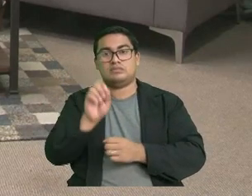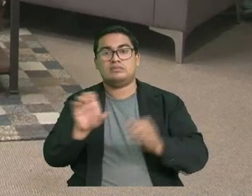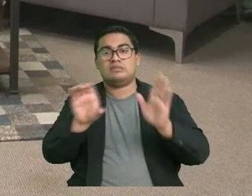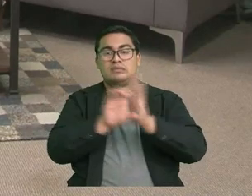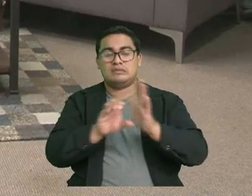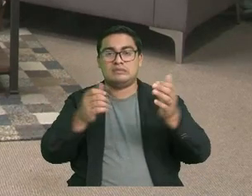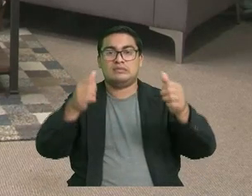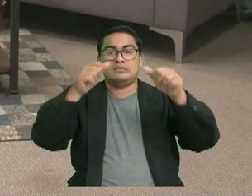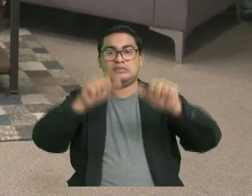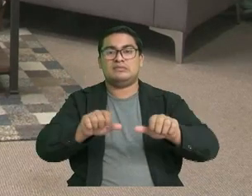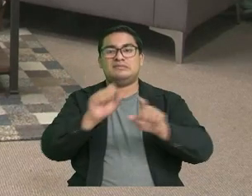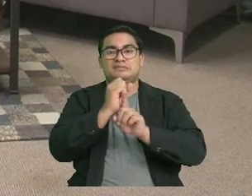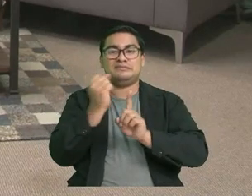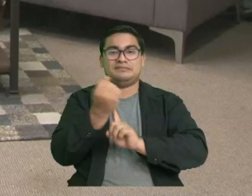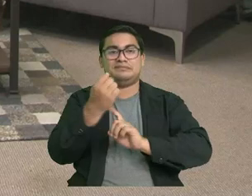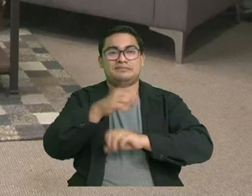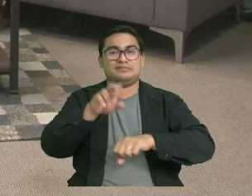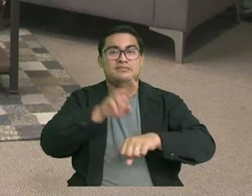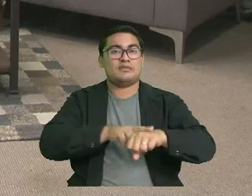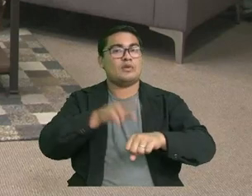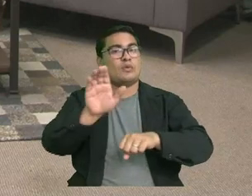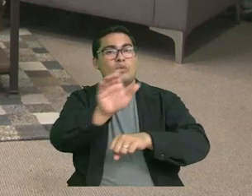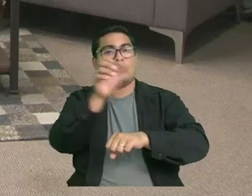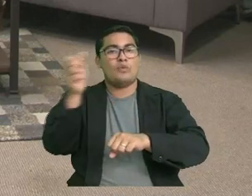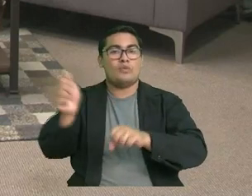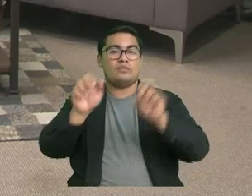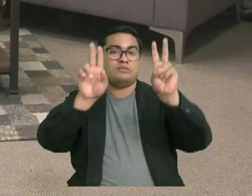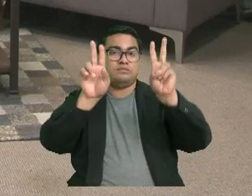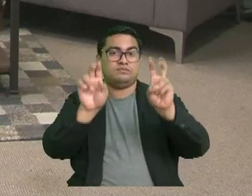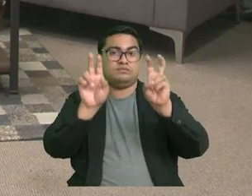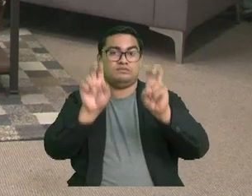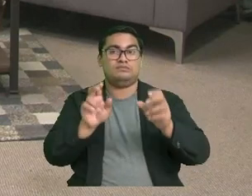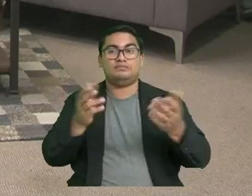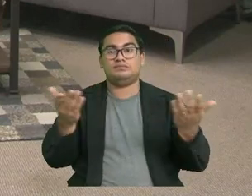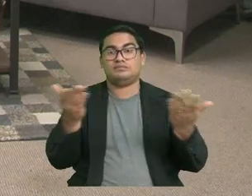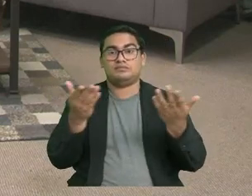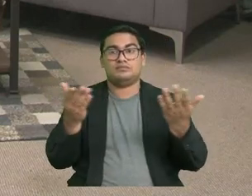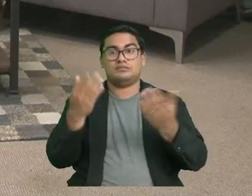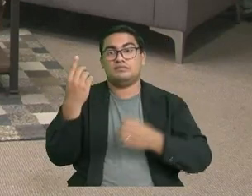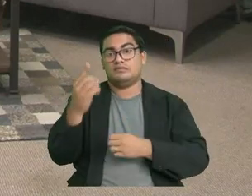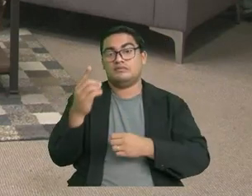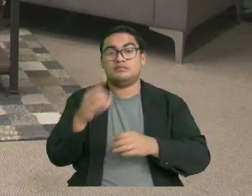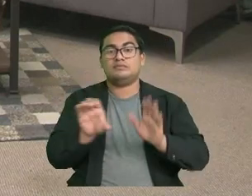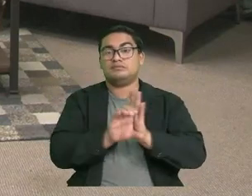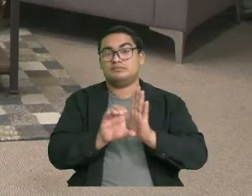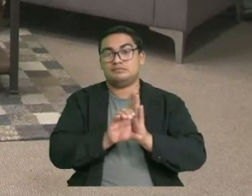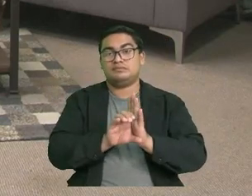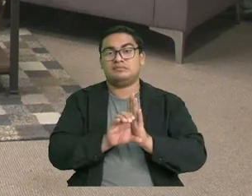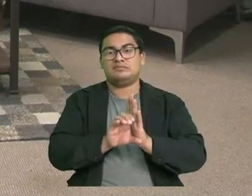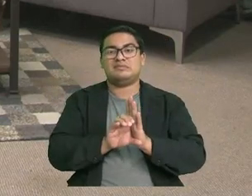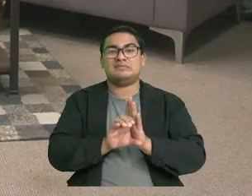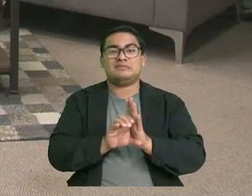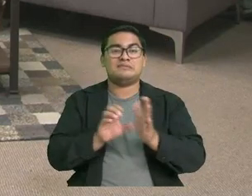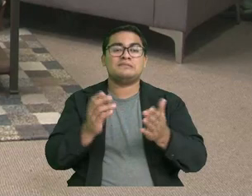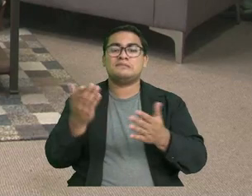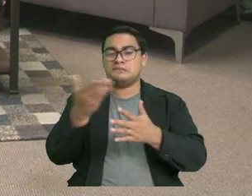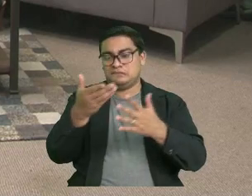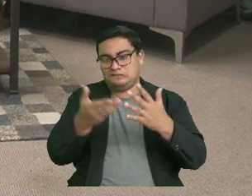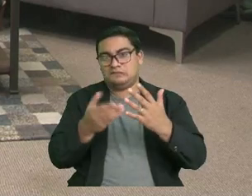Asamblea Nacional, por ejemplo. Que es otra materia. Que es otra materia, la materia de derecho constitucional, que va a haber un